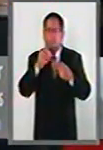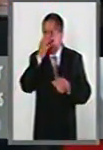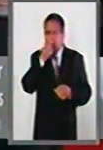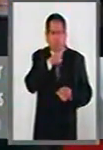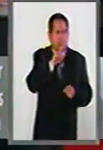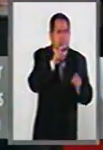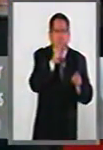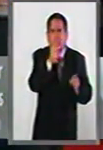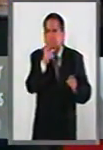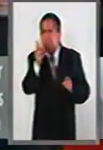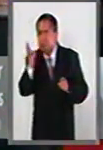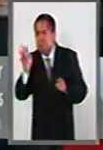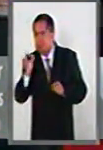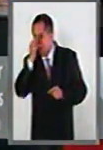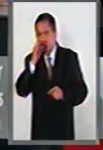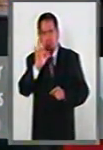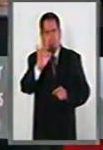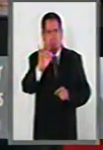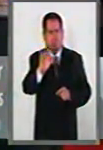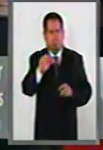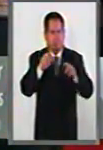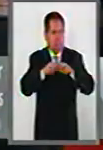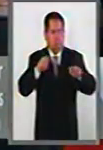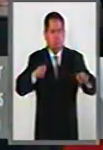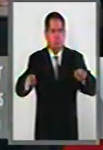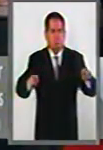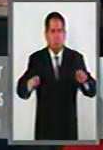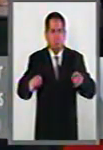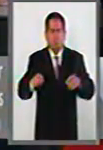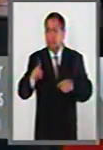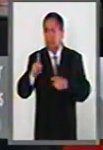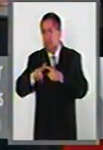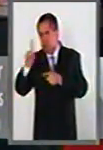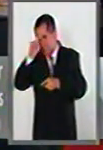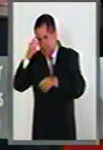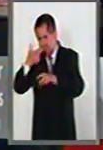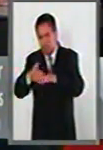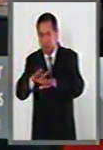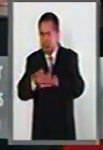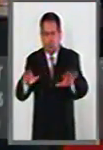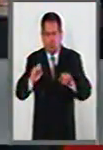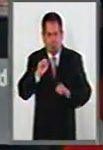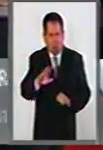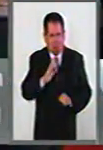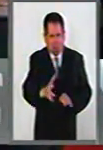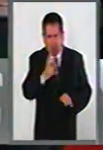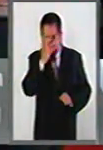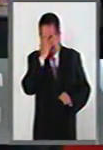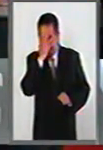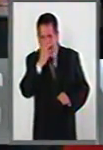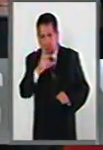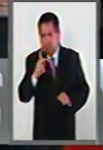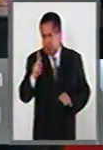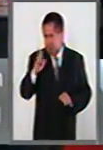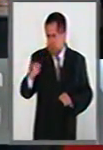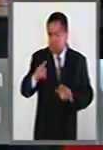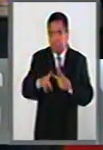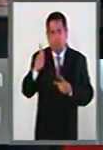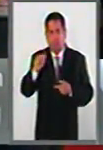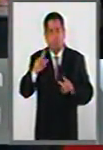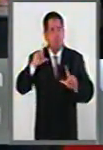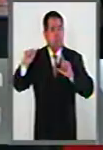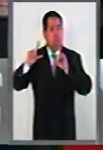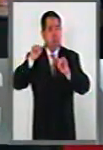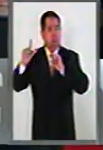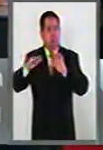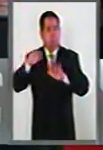40 senadores, los demás escaños son los asesores, y creo que es una vergüenza que los priistas y los panistas ya